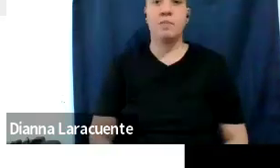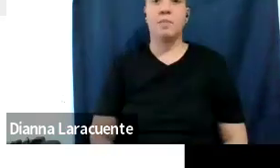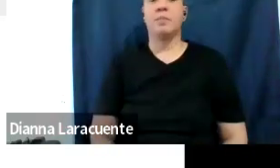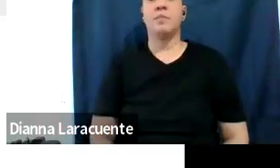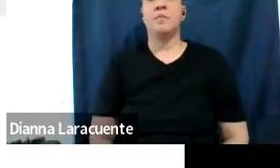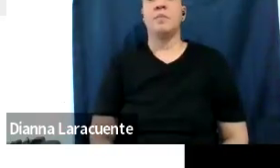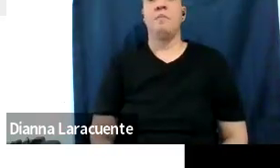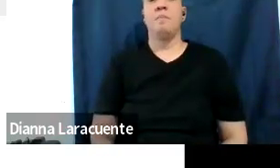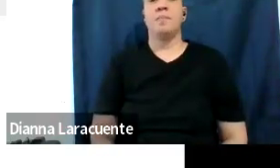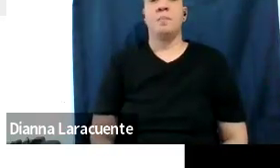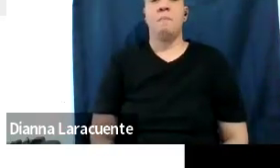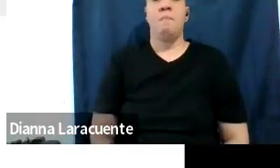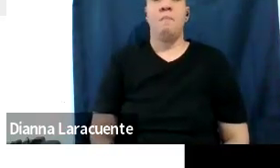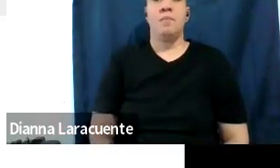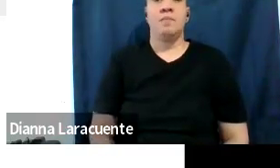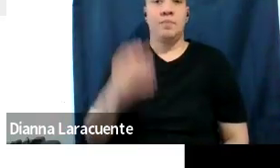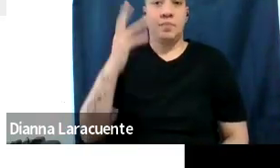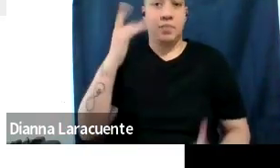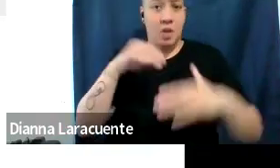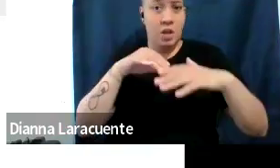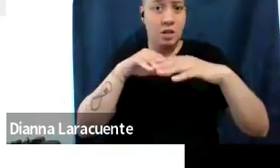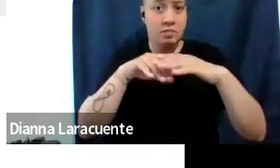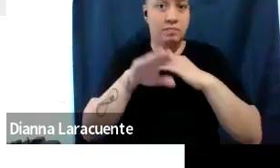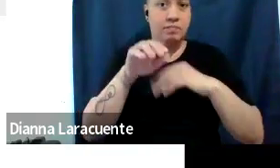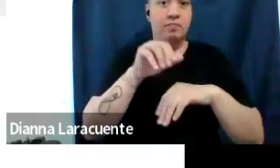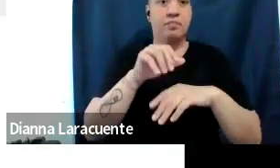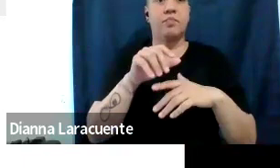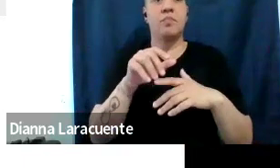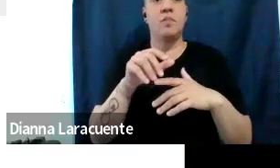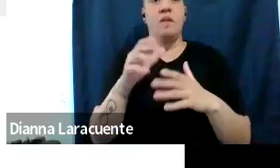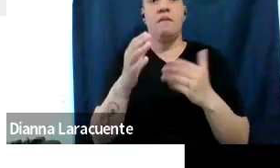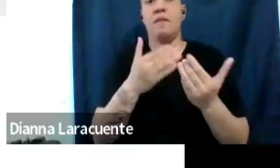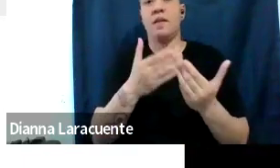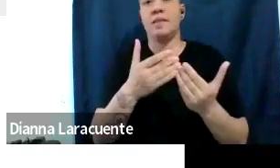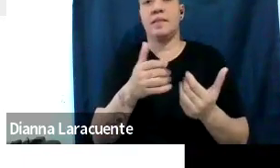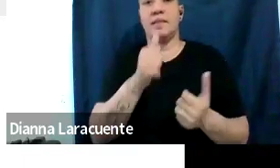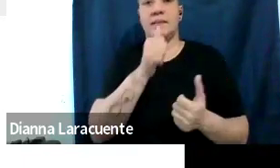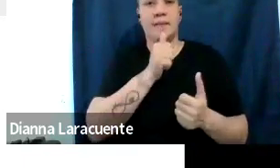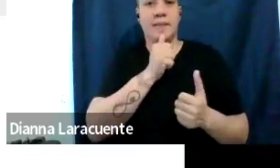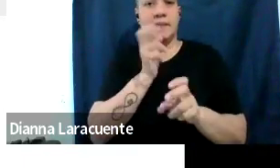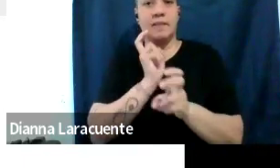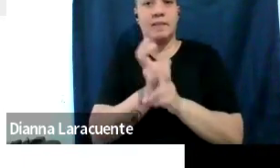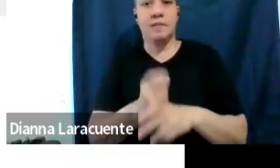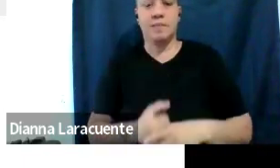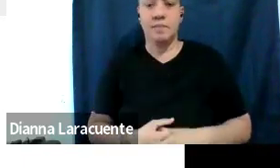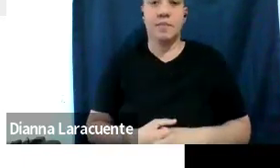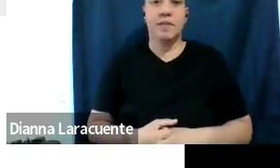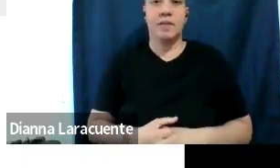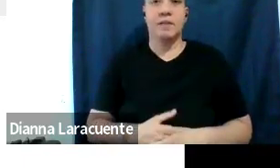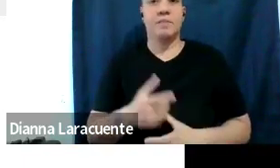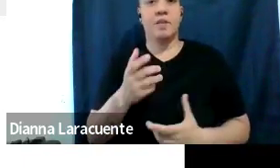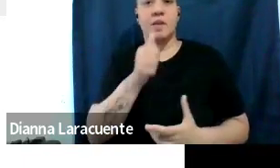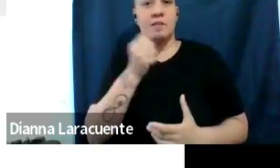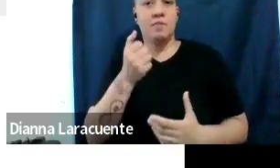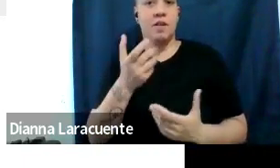Entonces también, porque la invasión nos dividió entre el entreguismo fácil y la resistencia difícil. Y esa resistencia difícil la